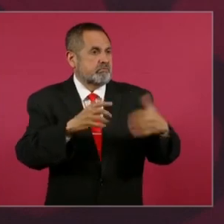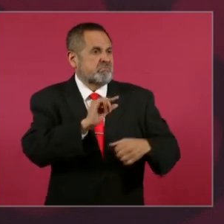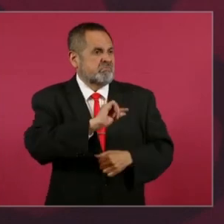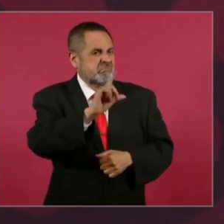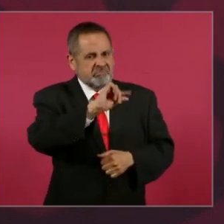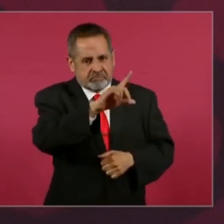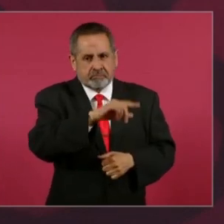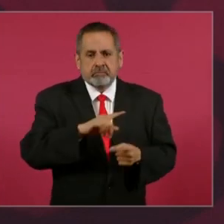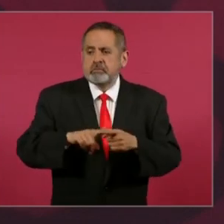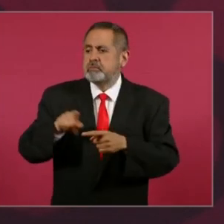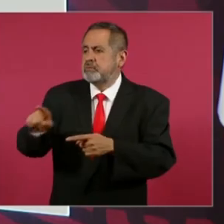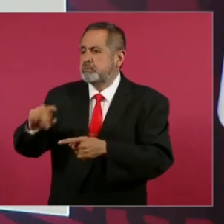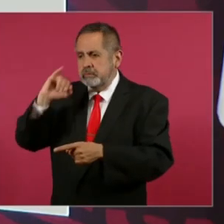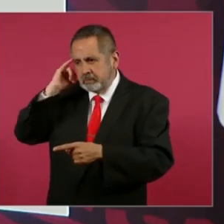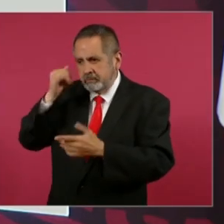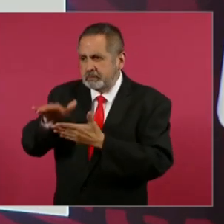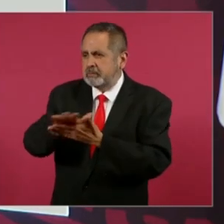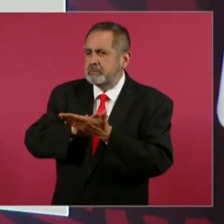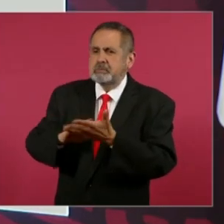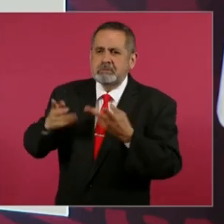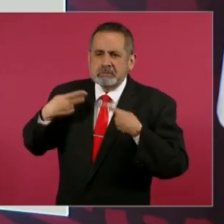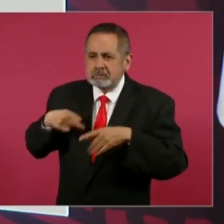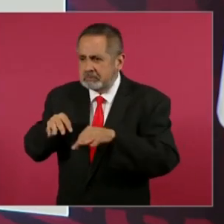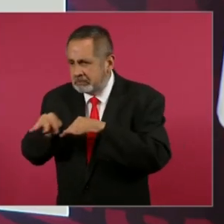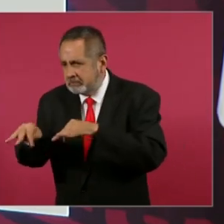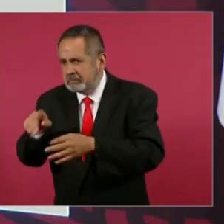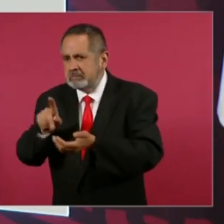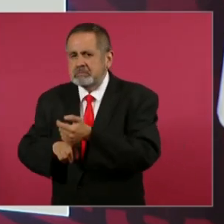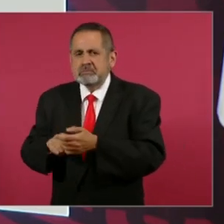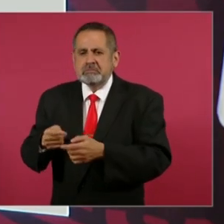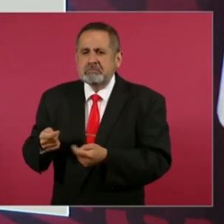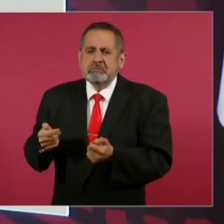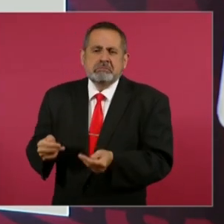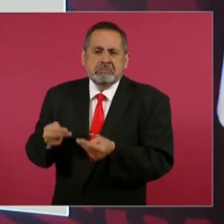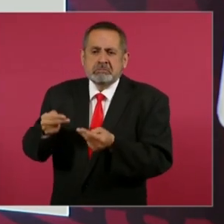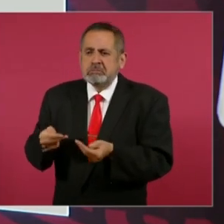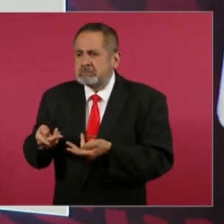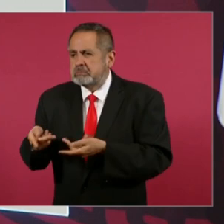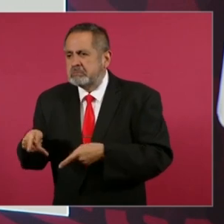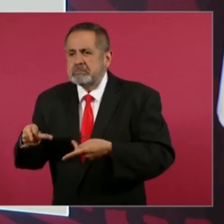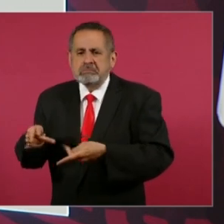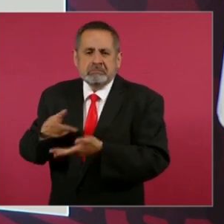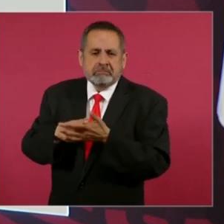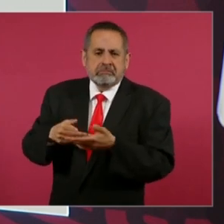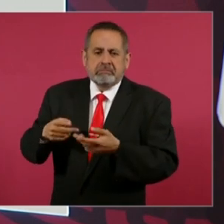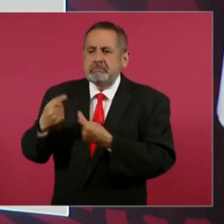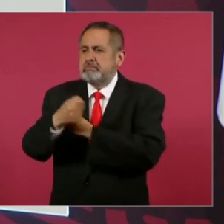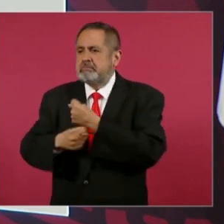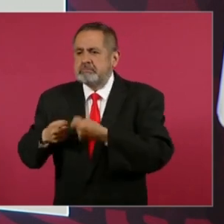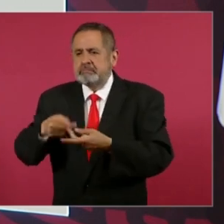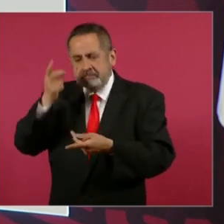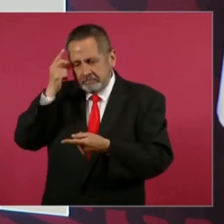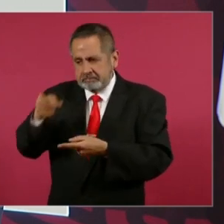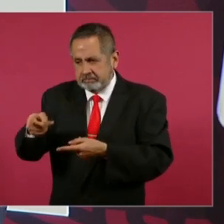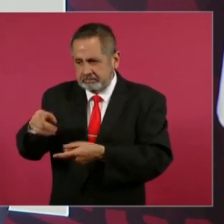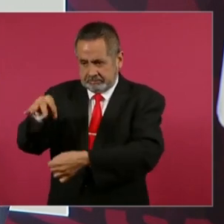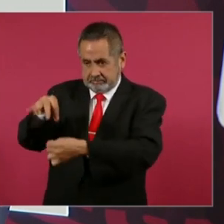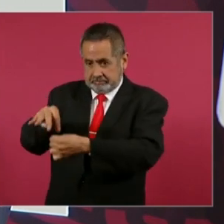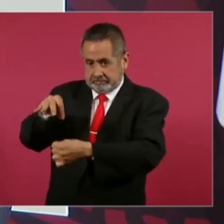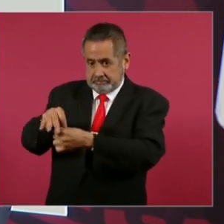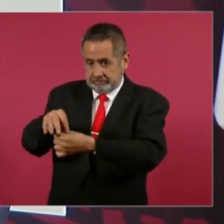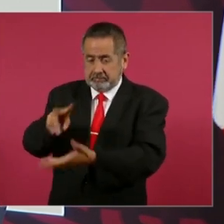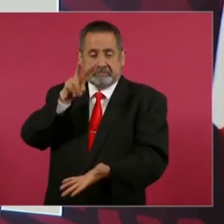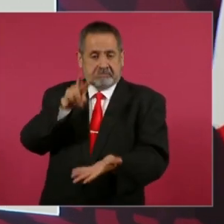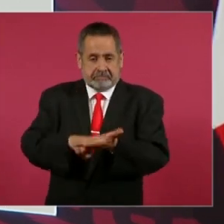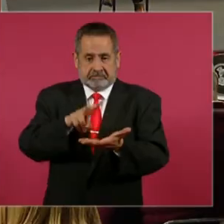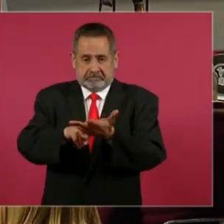de un indígena, de un pequeño comerciante, de un abarrotero, que el voto de